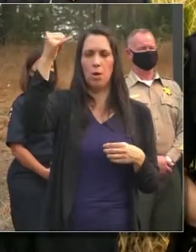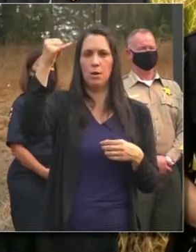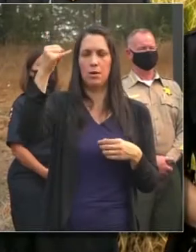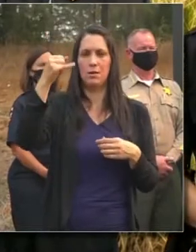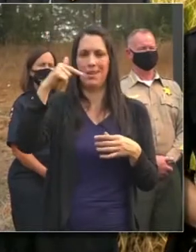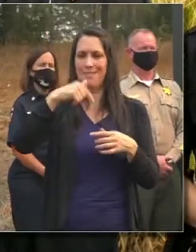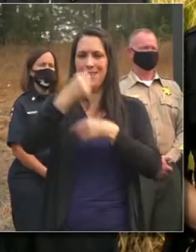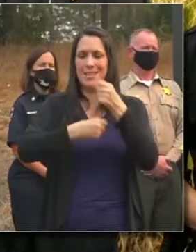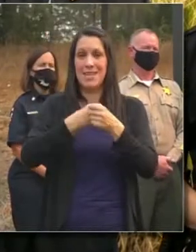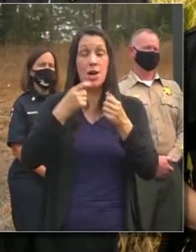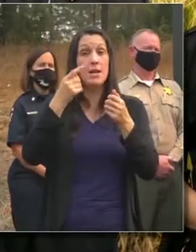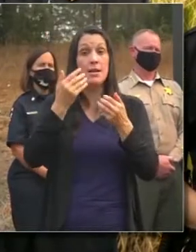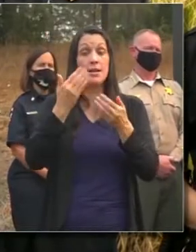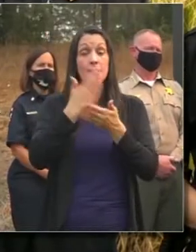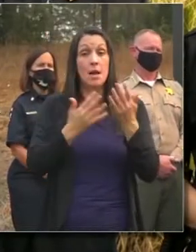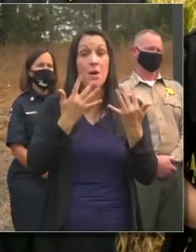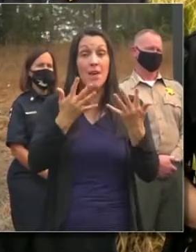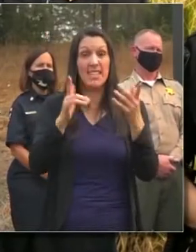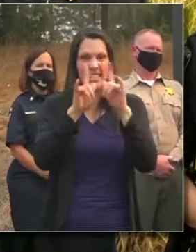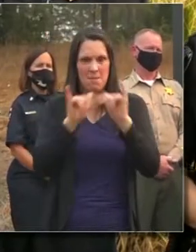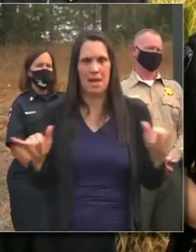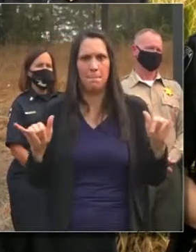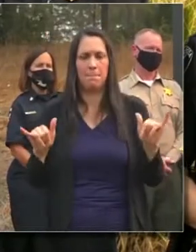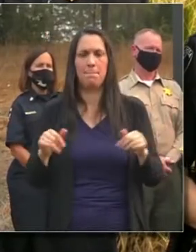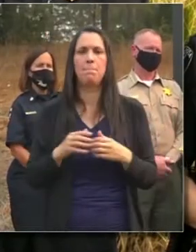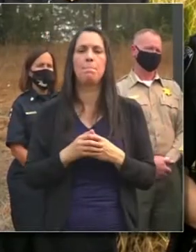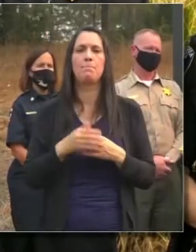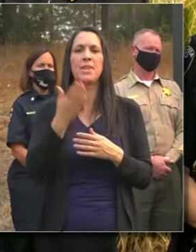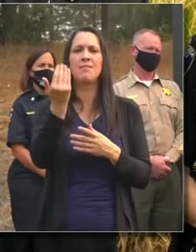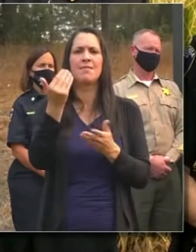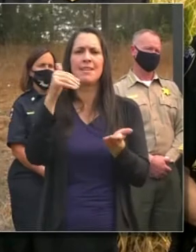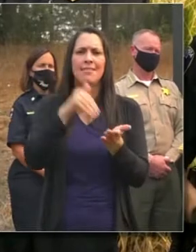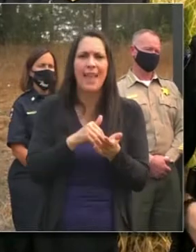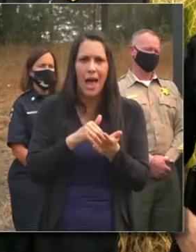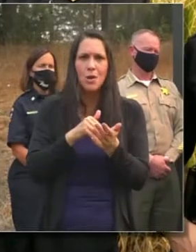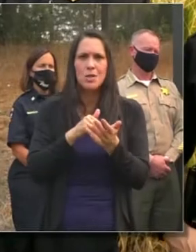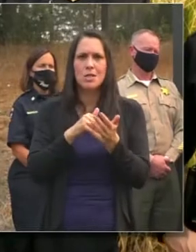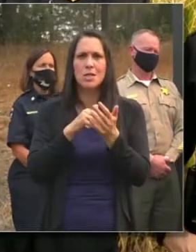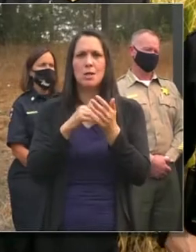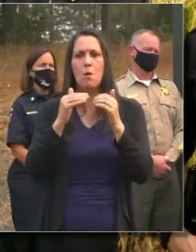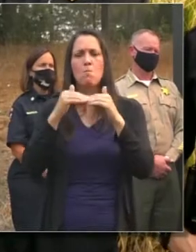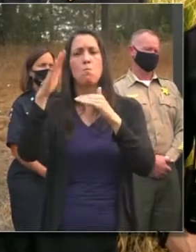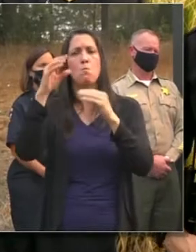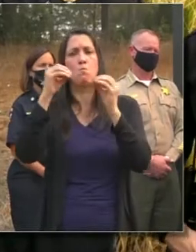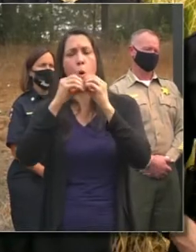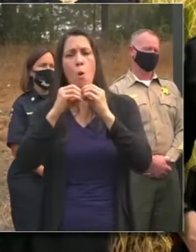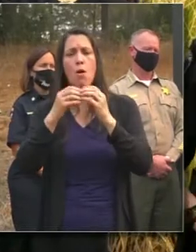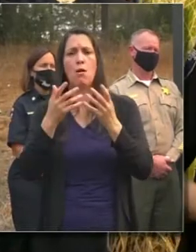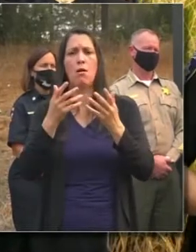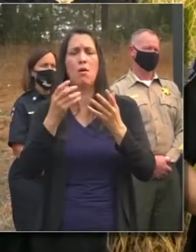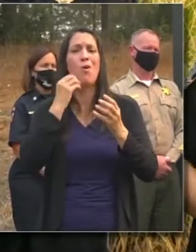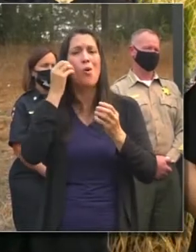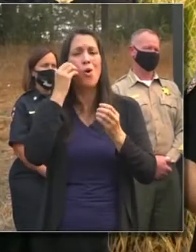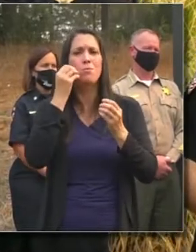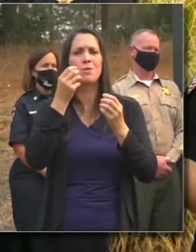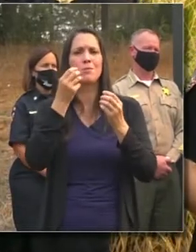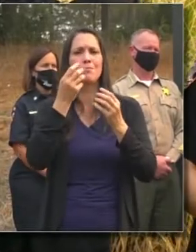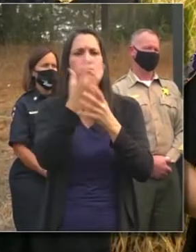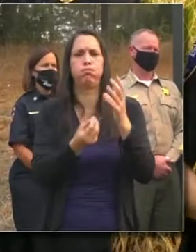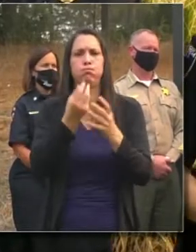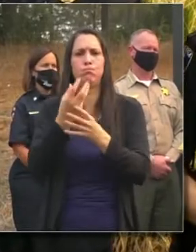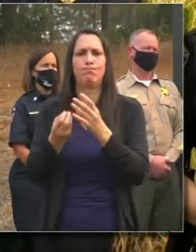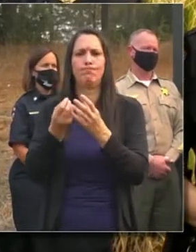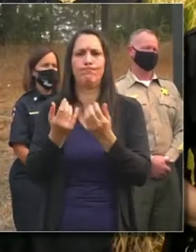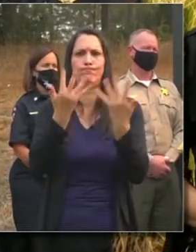con oregón casi todos simultáneamente y eso ha resultado en la pérdida de 15.000 estructuras casas de gente